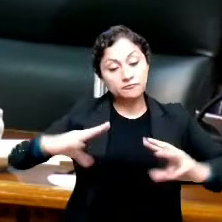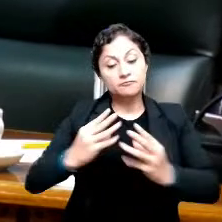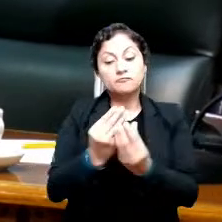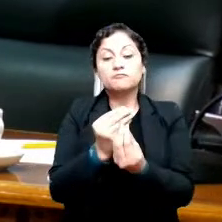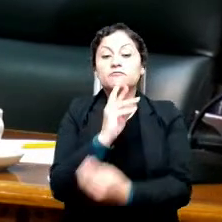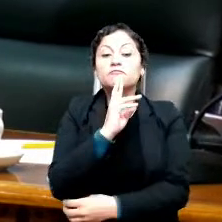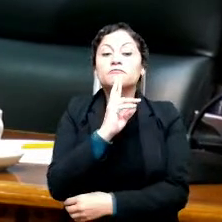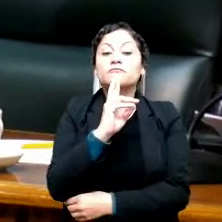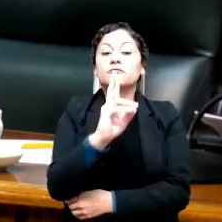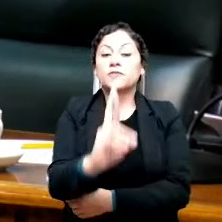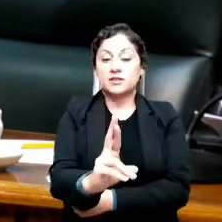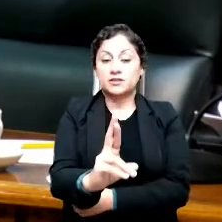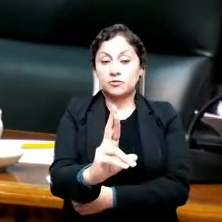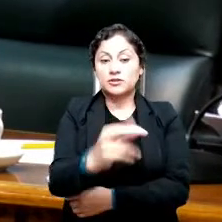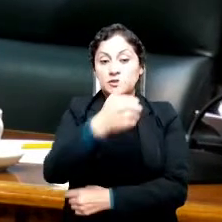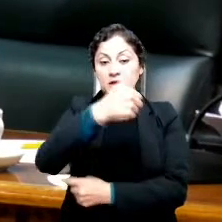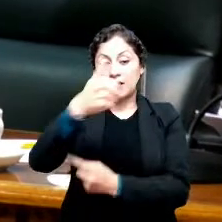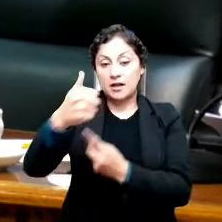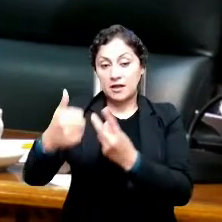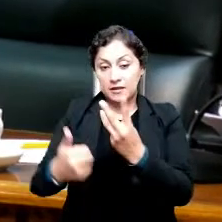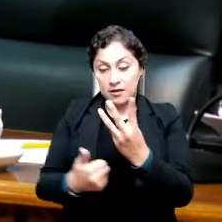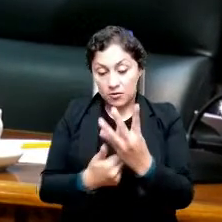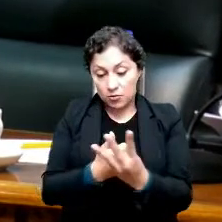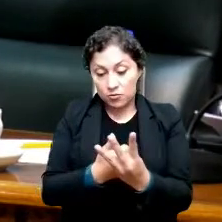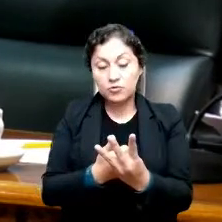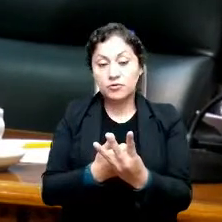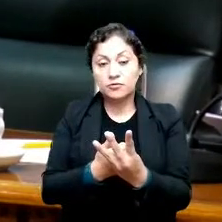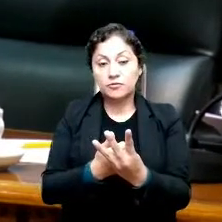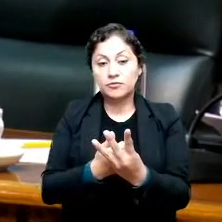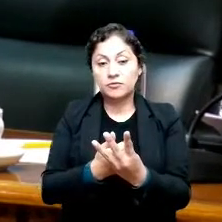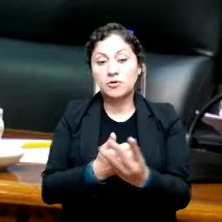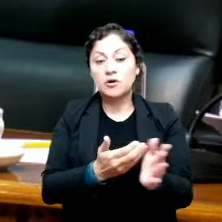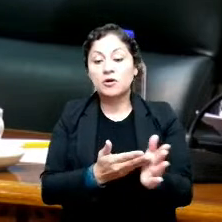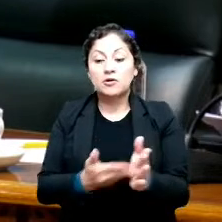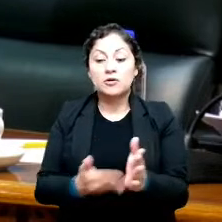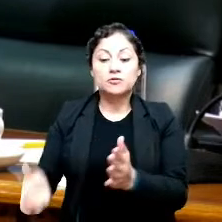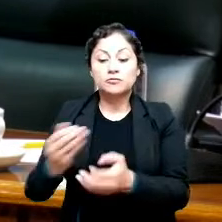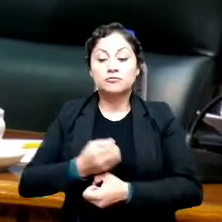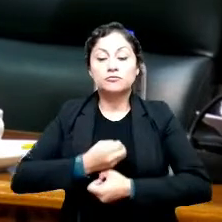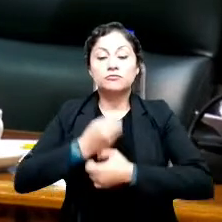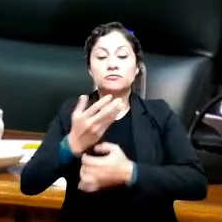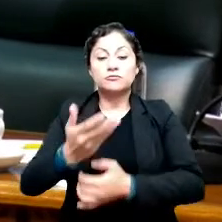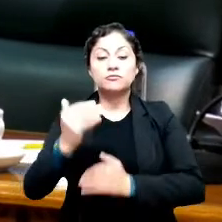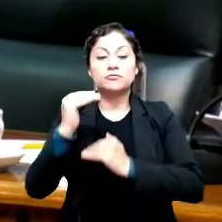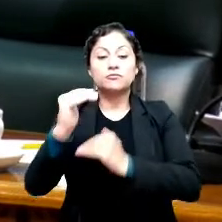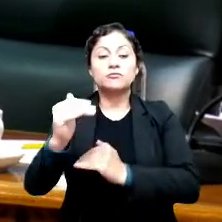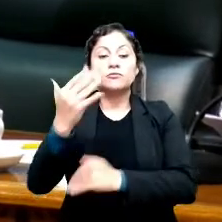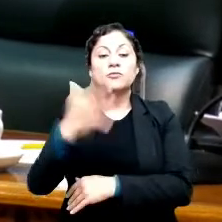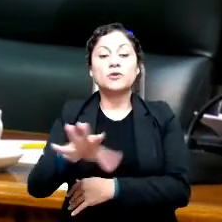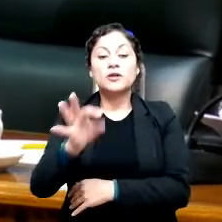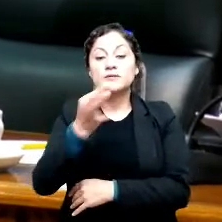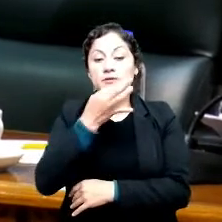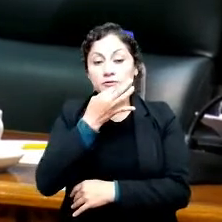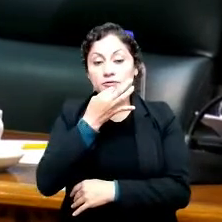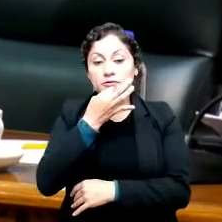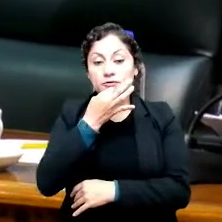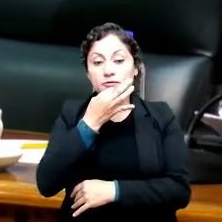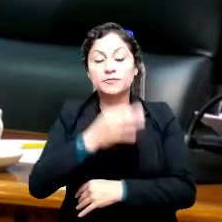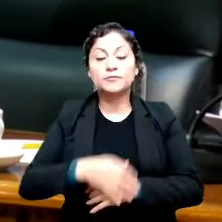a cada una de las preguntas de los grupos parlamentarios de un tiempo no mayor de 10 minutos.